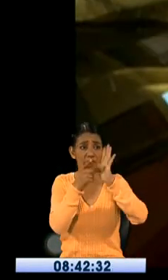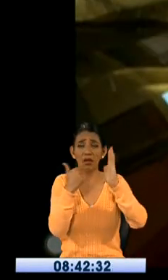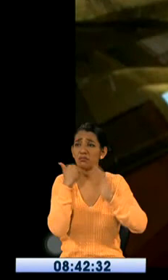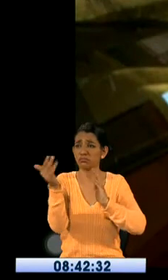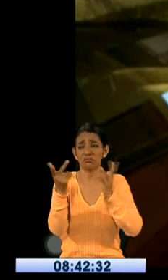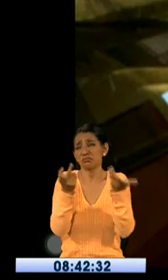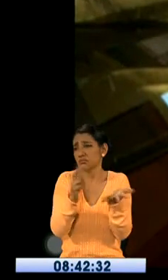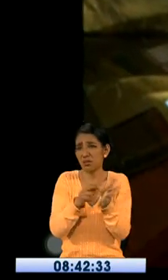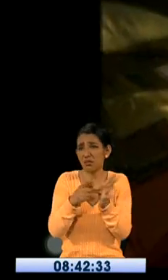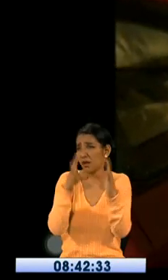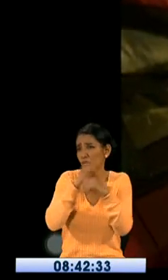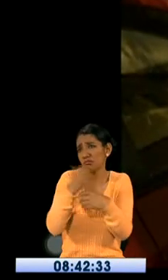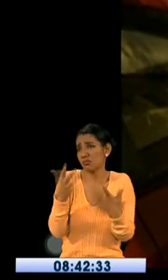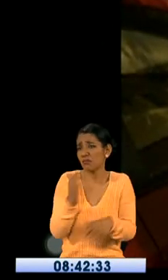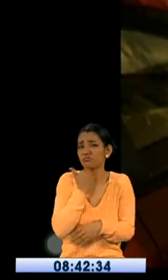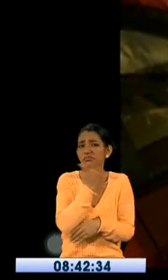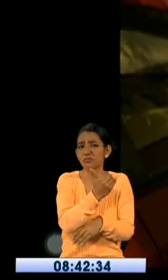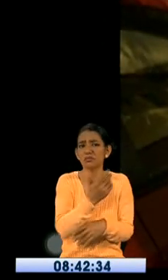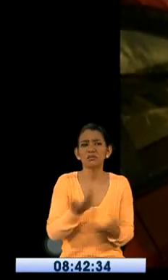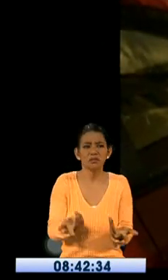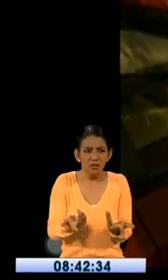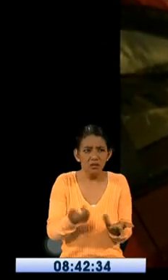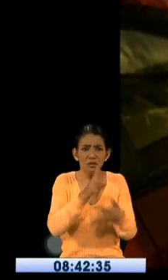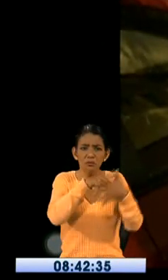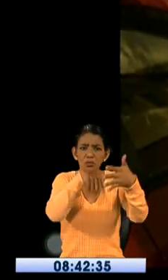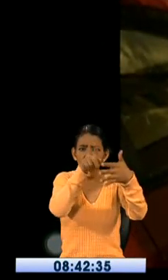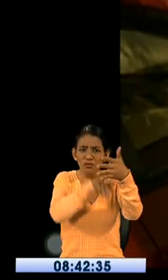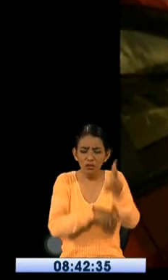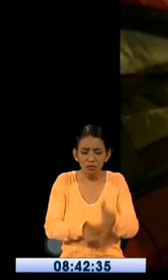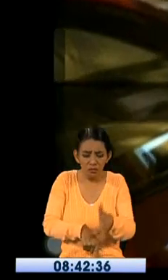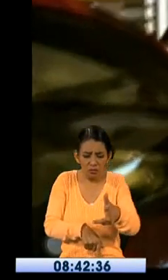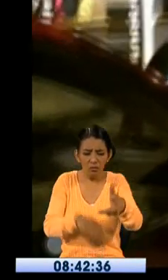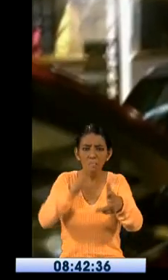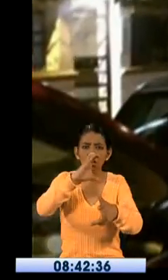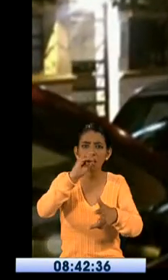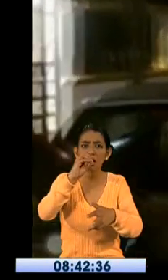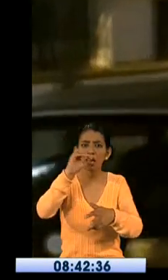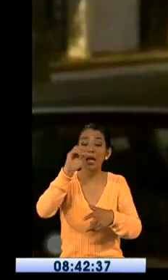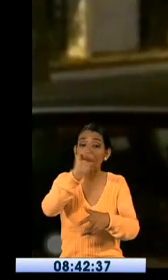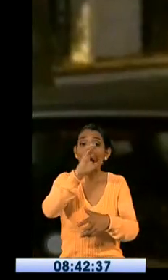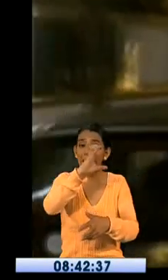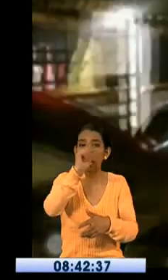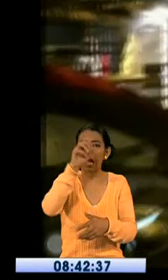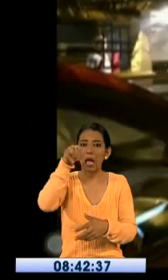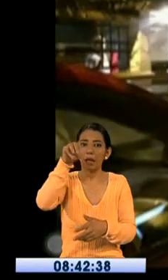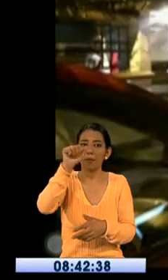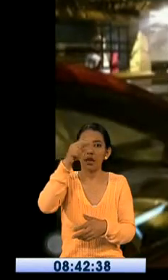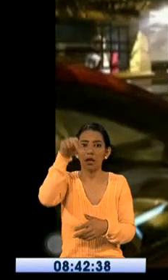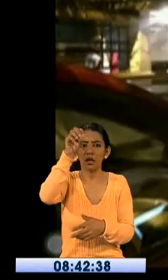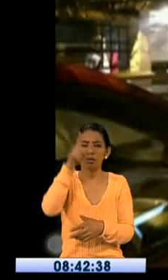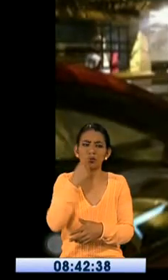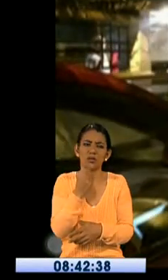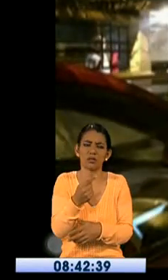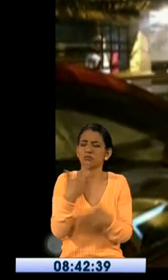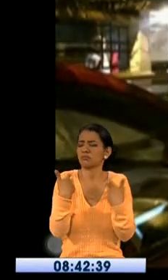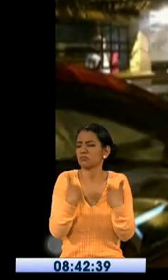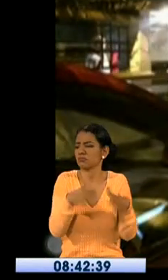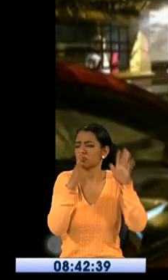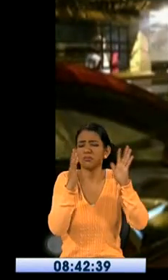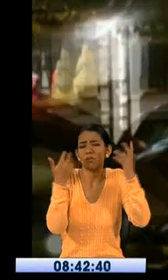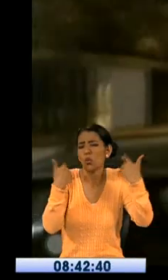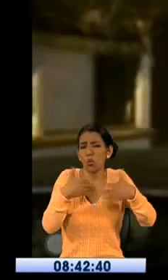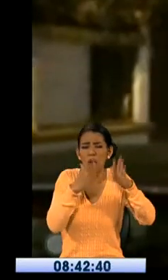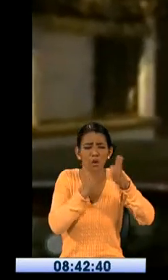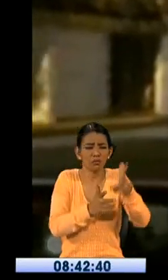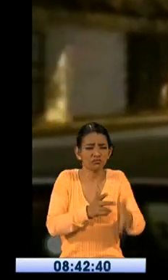gana. San Ignacio, en este sector de la Camaño, hay muchos restaurantes. Y claro, no se preocupe, parquéese nomás.